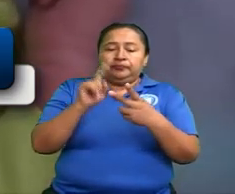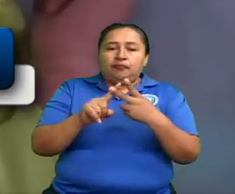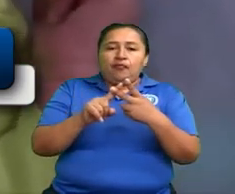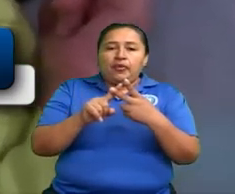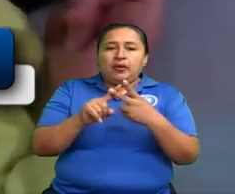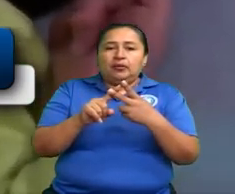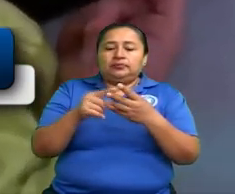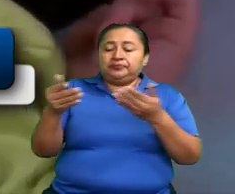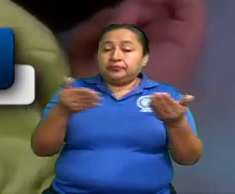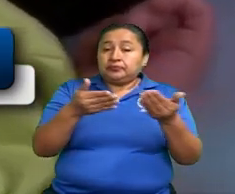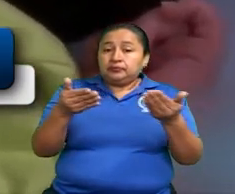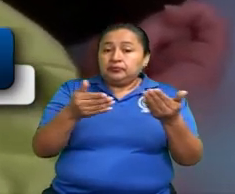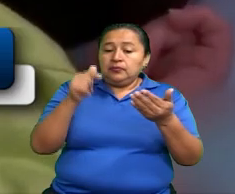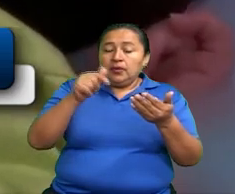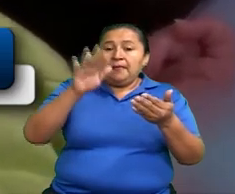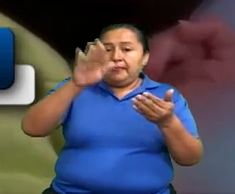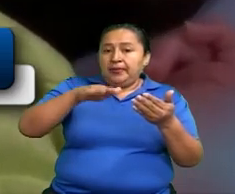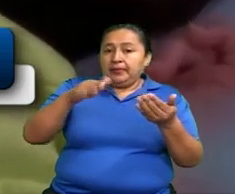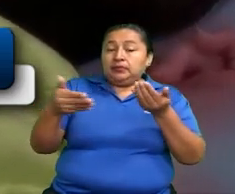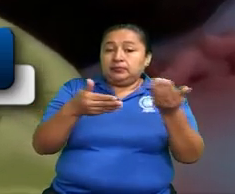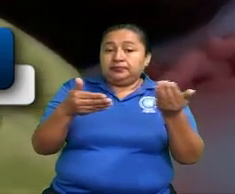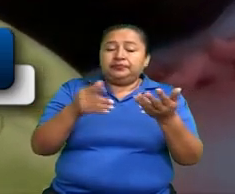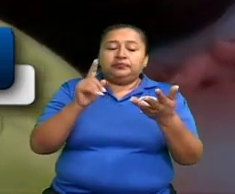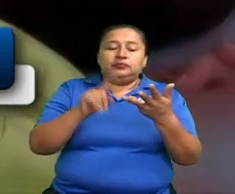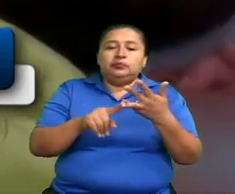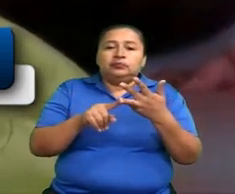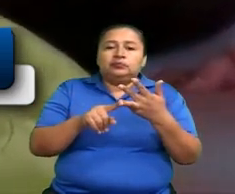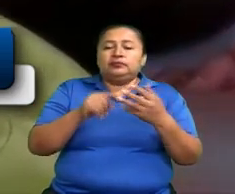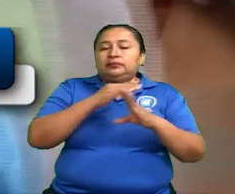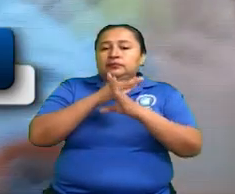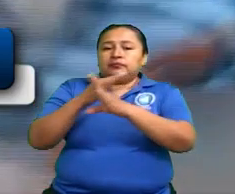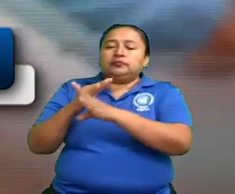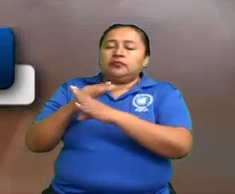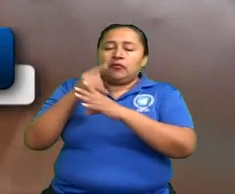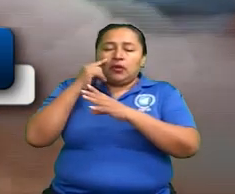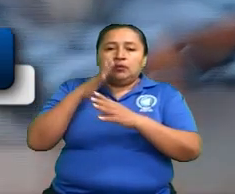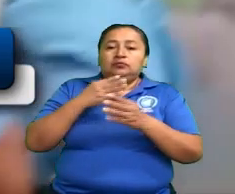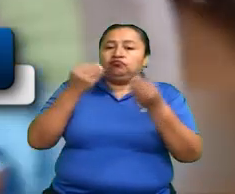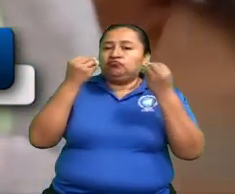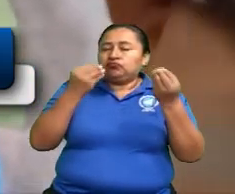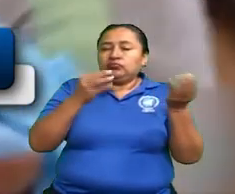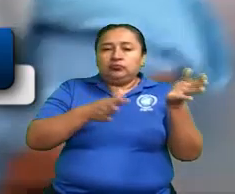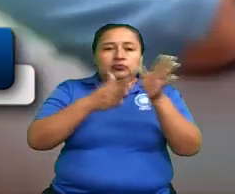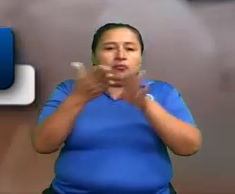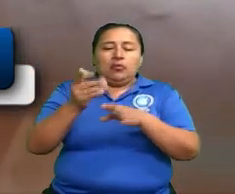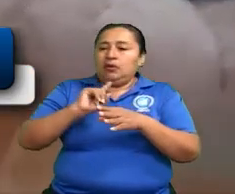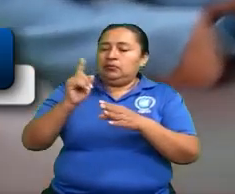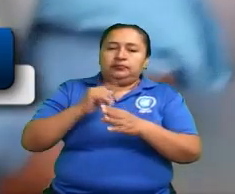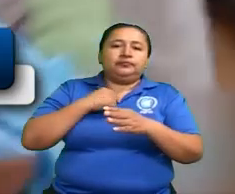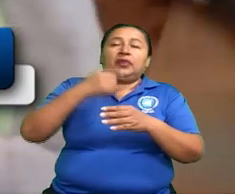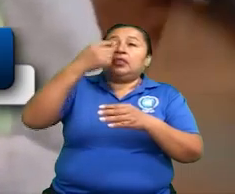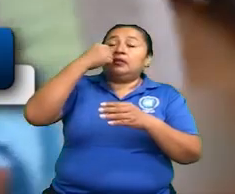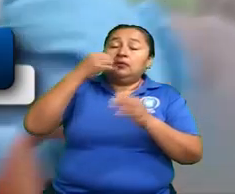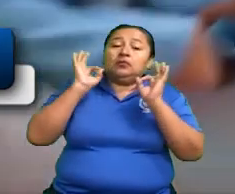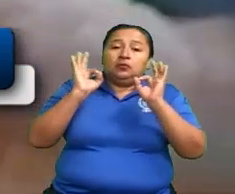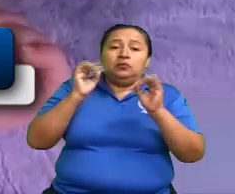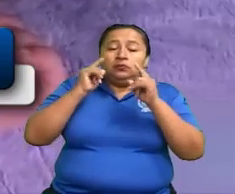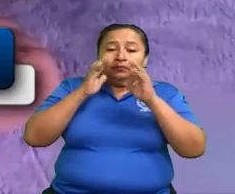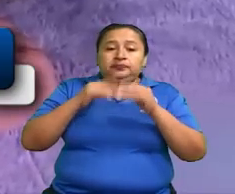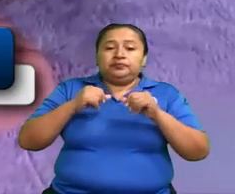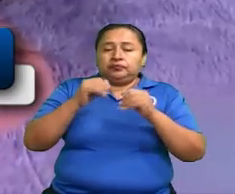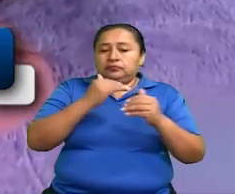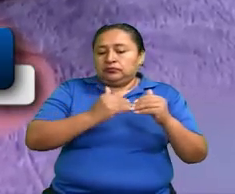las neumonías en el menor de edad, evitando las altas mortalidades en esa edad, ¿verdad?,